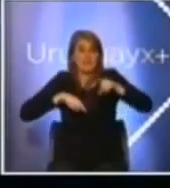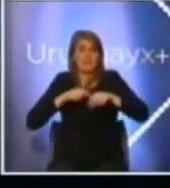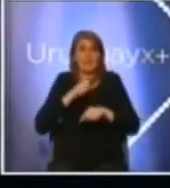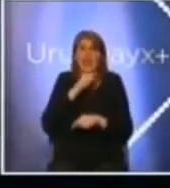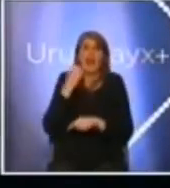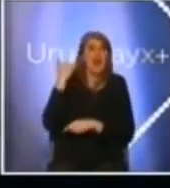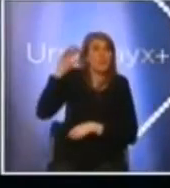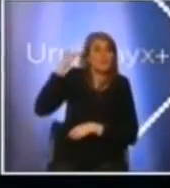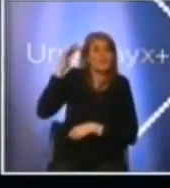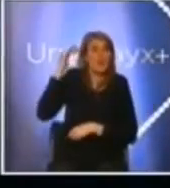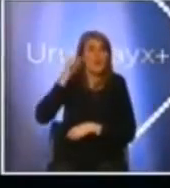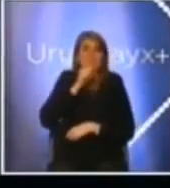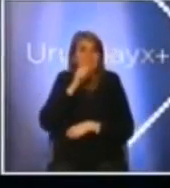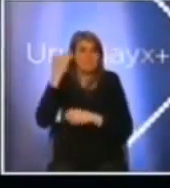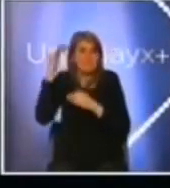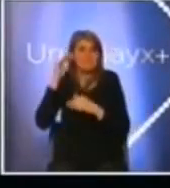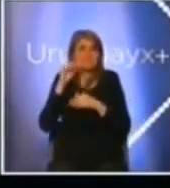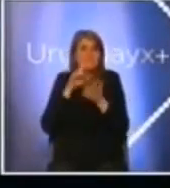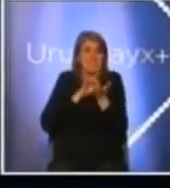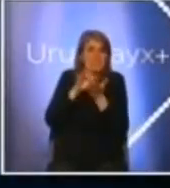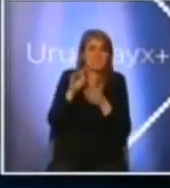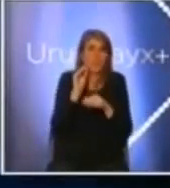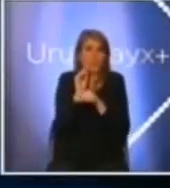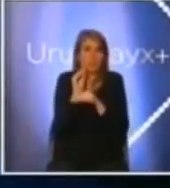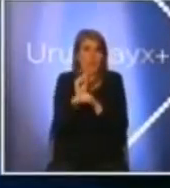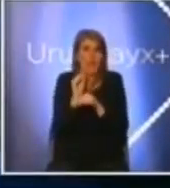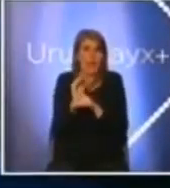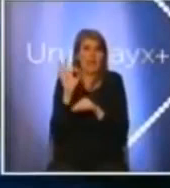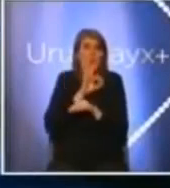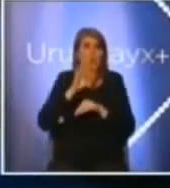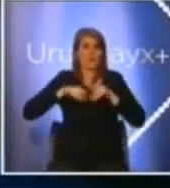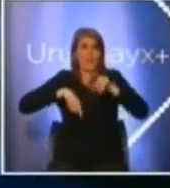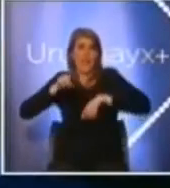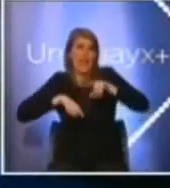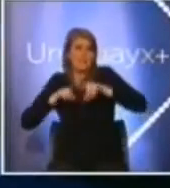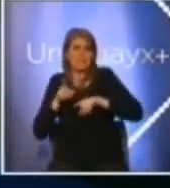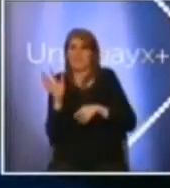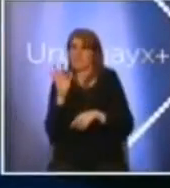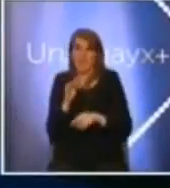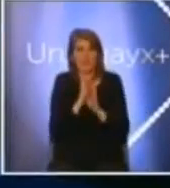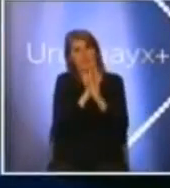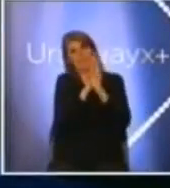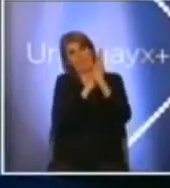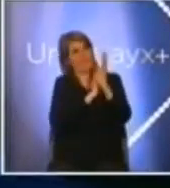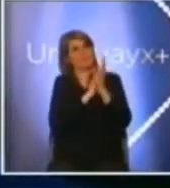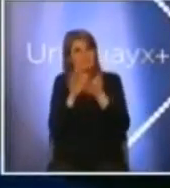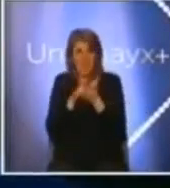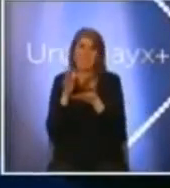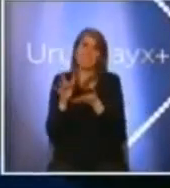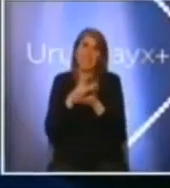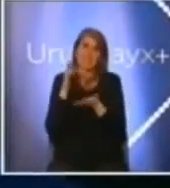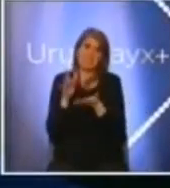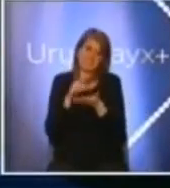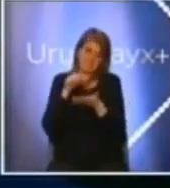comunicándose, accediendo a servicios culturales o realizando un trámite cotidiano desde su tablet.